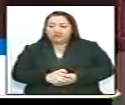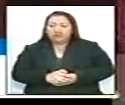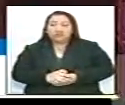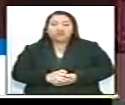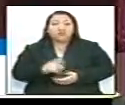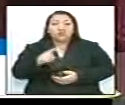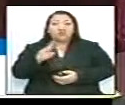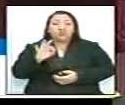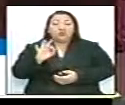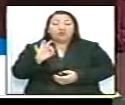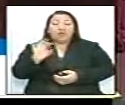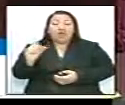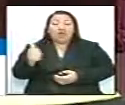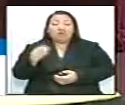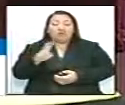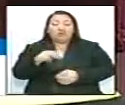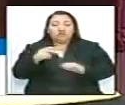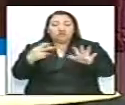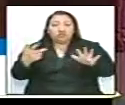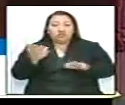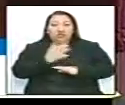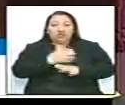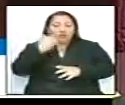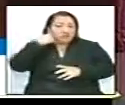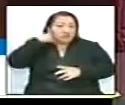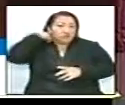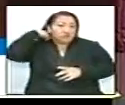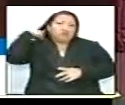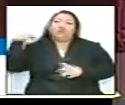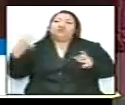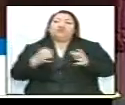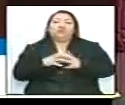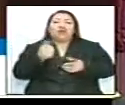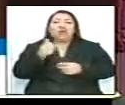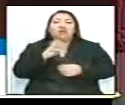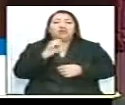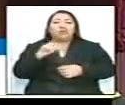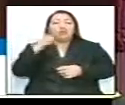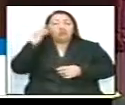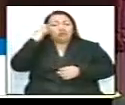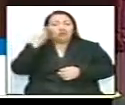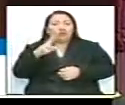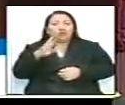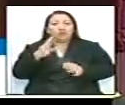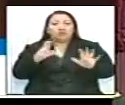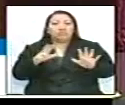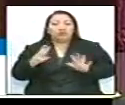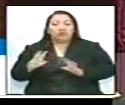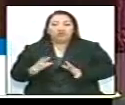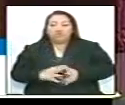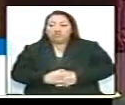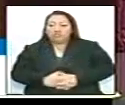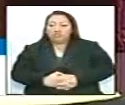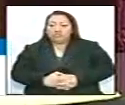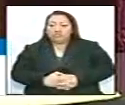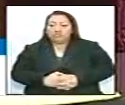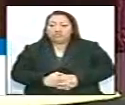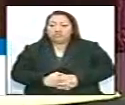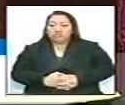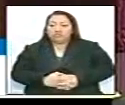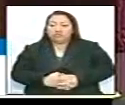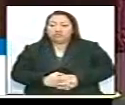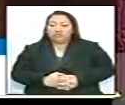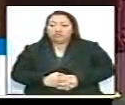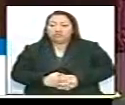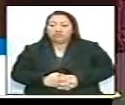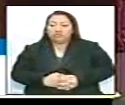2018 y lo suscribió la bancada de Acción Popular. El proyecto de ley 3482 del Frente Amplio viene del